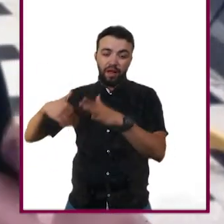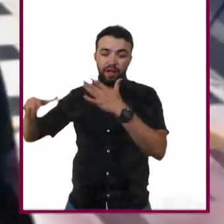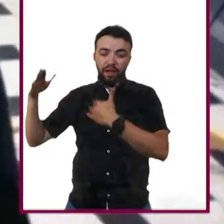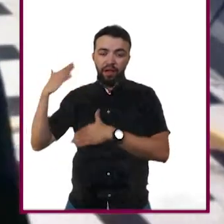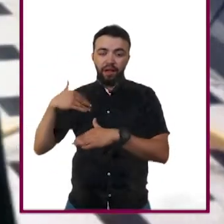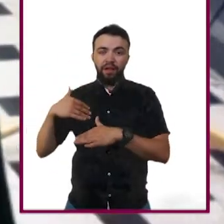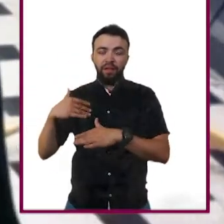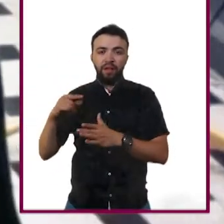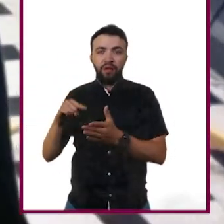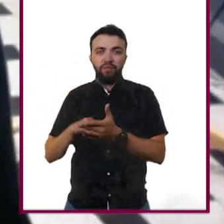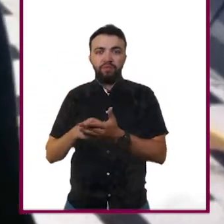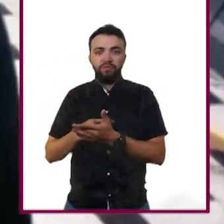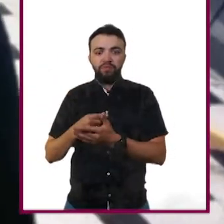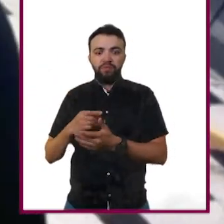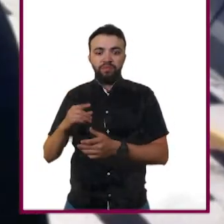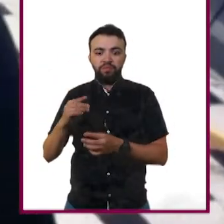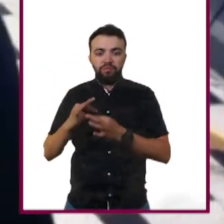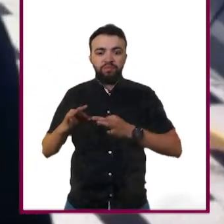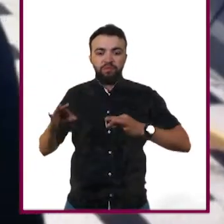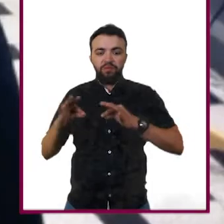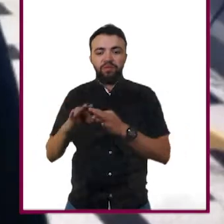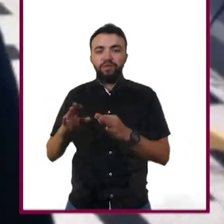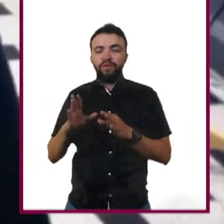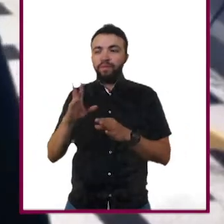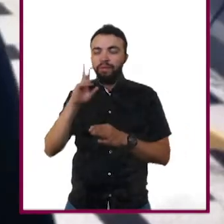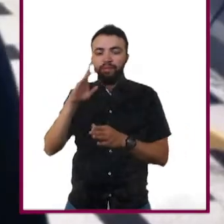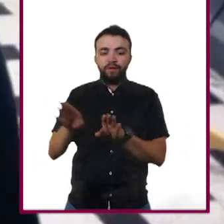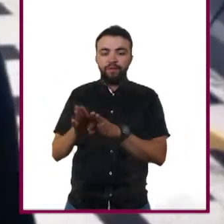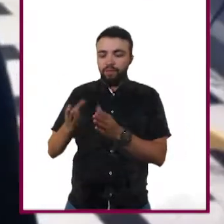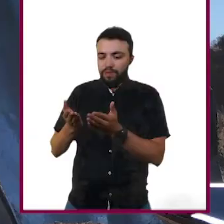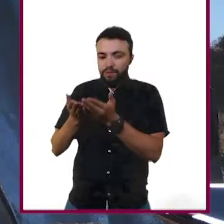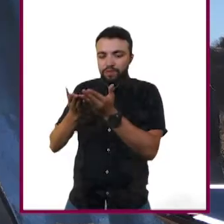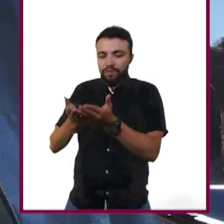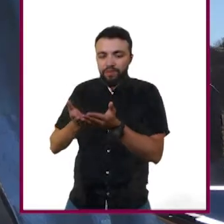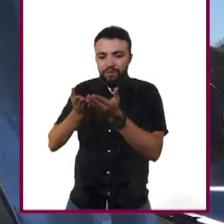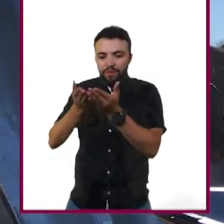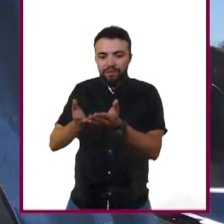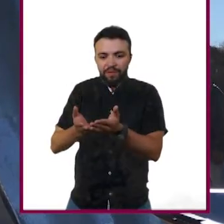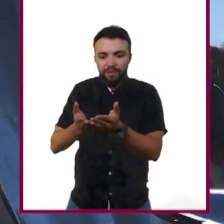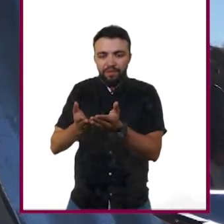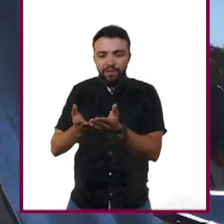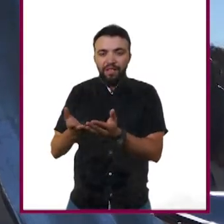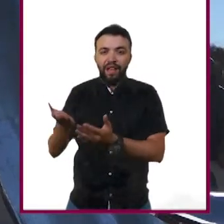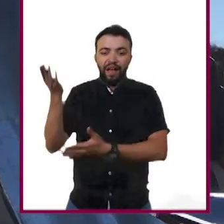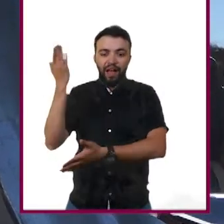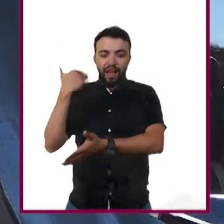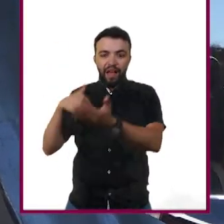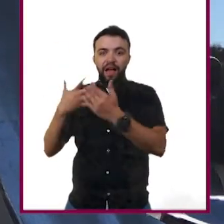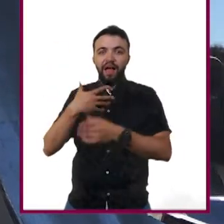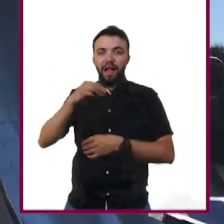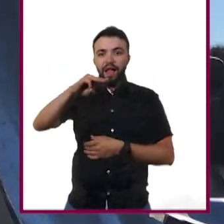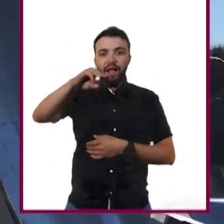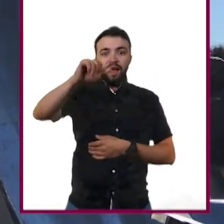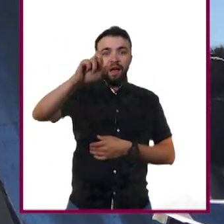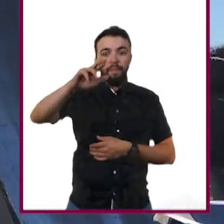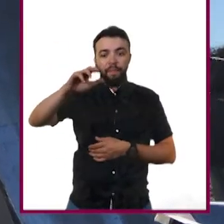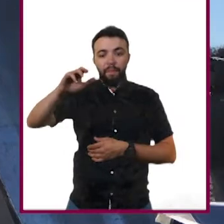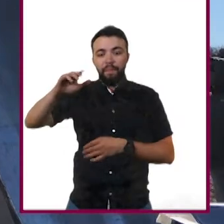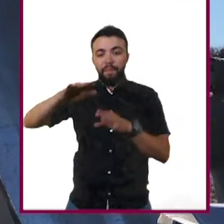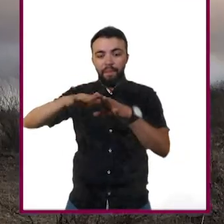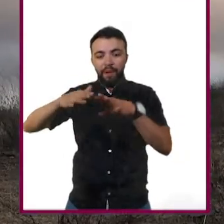Entonces es como ver las barcas en la tierra en donde alguna vez hubo un mar y utilizar esas mismas